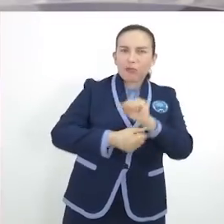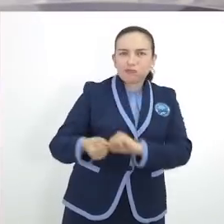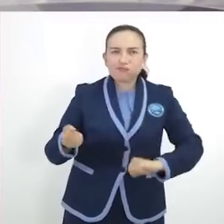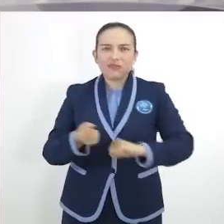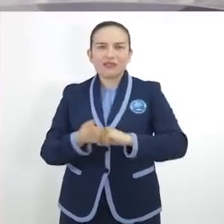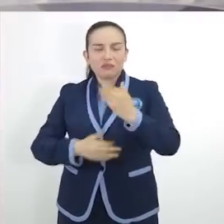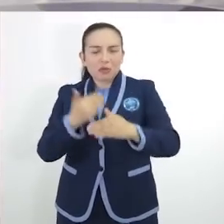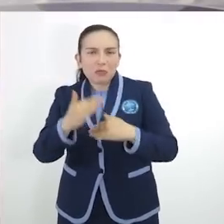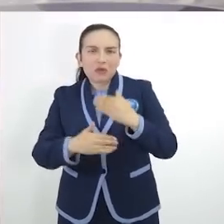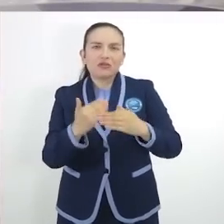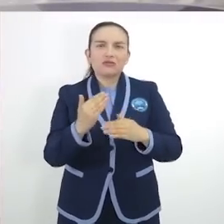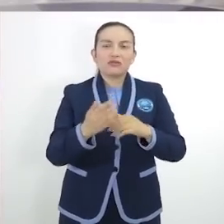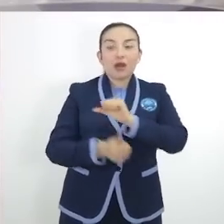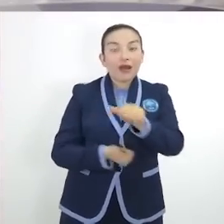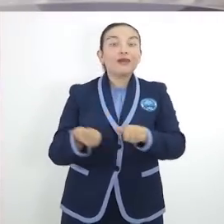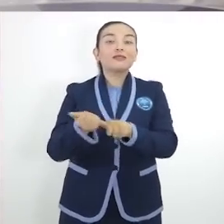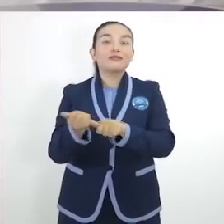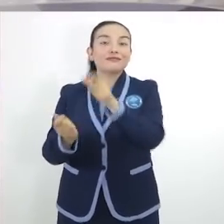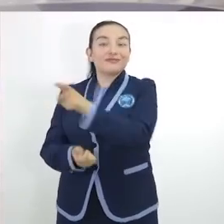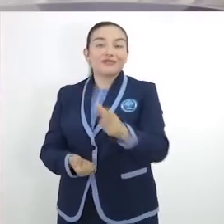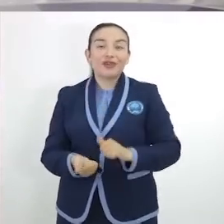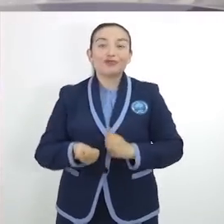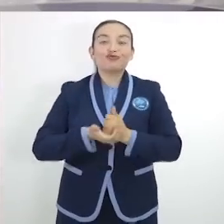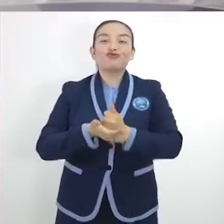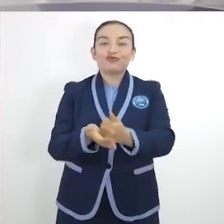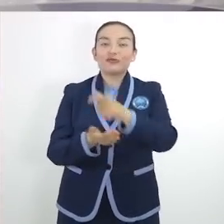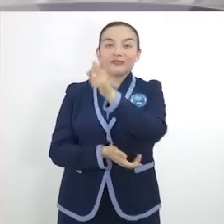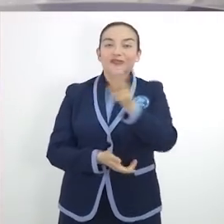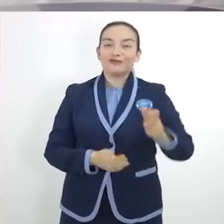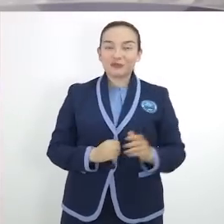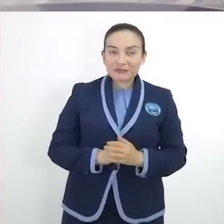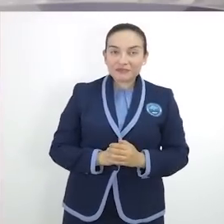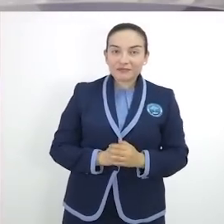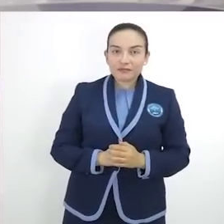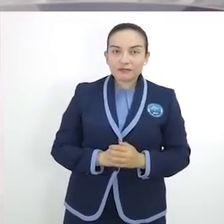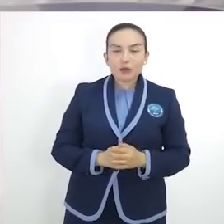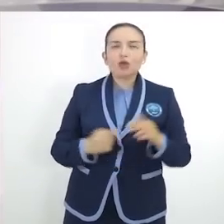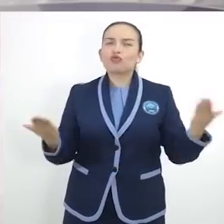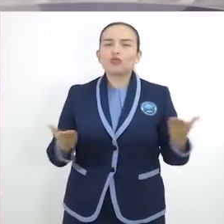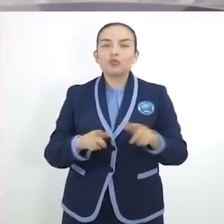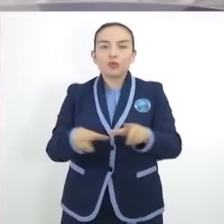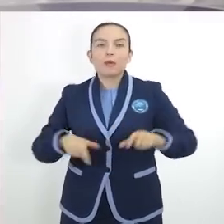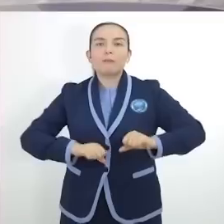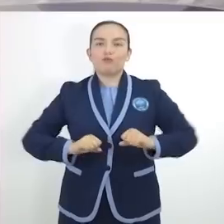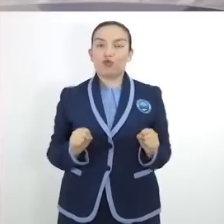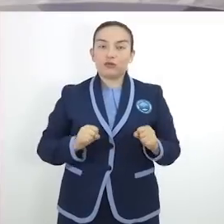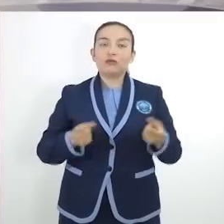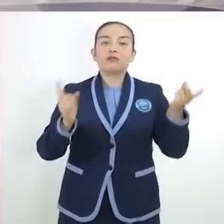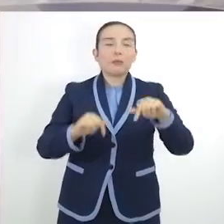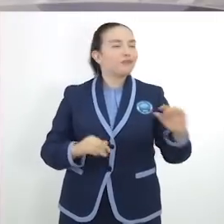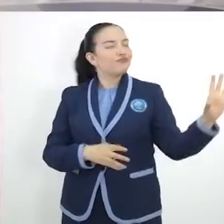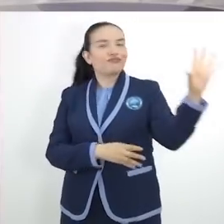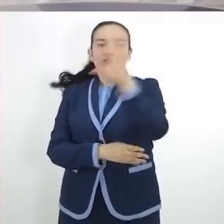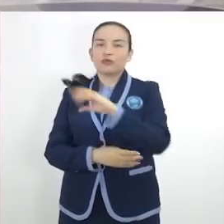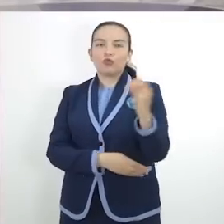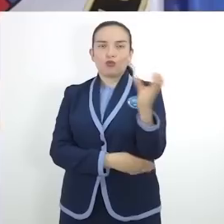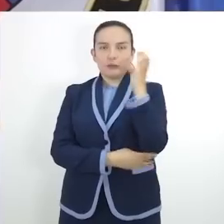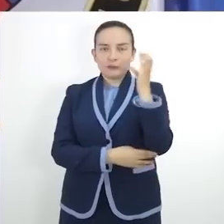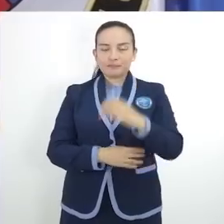al desarrollo y de asistencia humanitaria en la ciudad de Bogotá y en todo el territorio